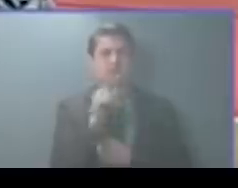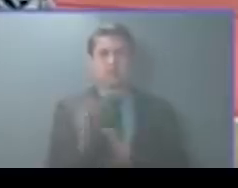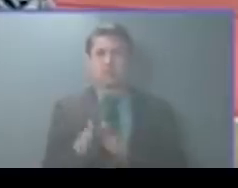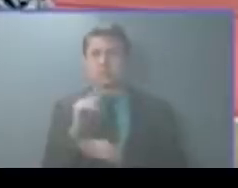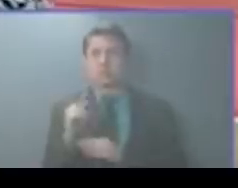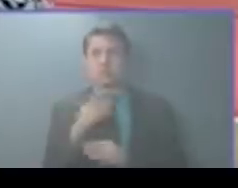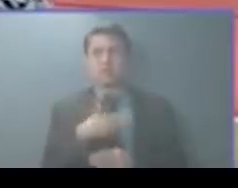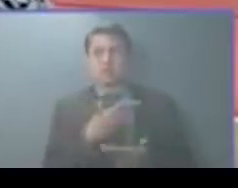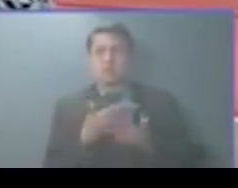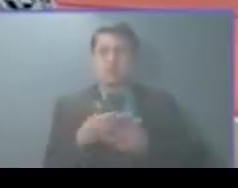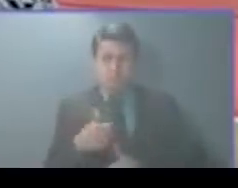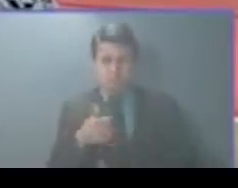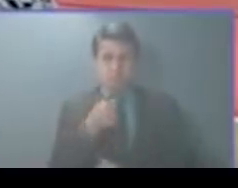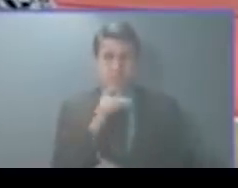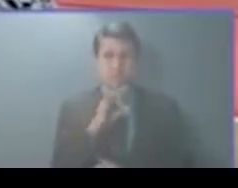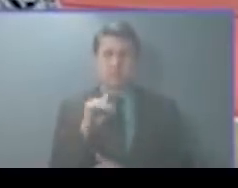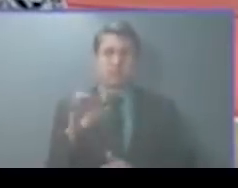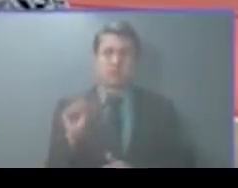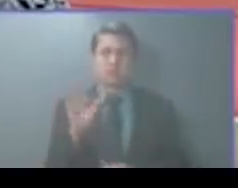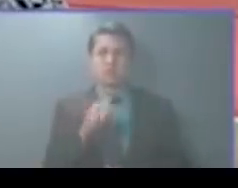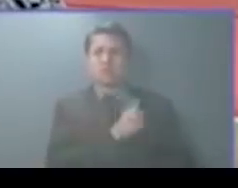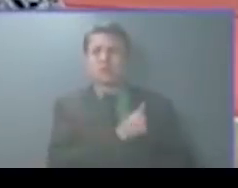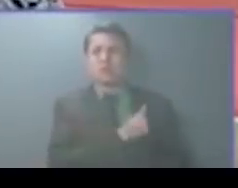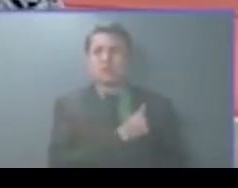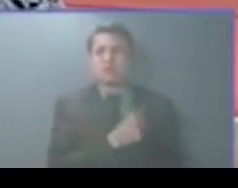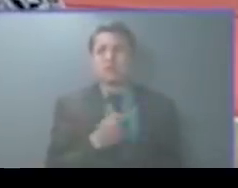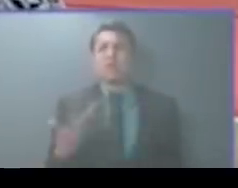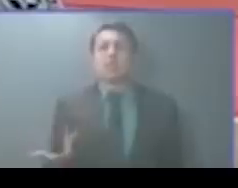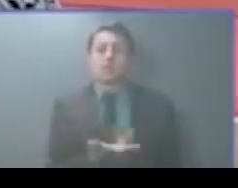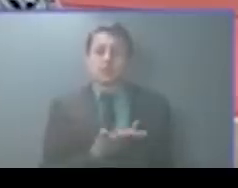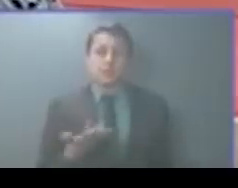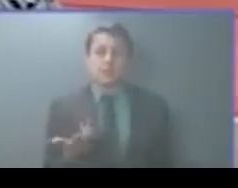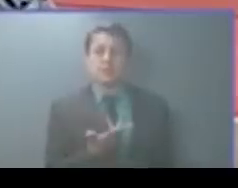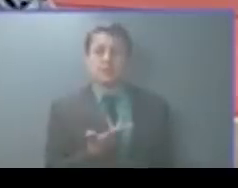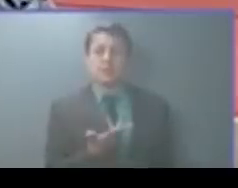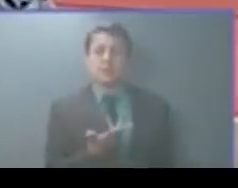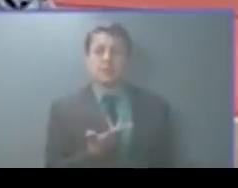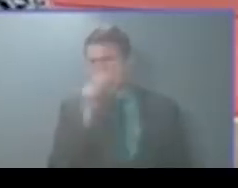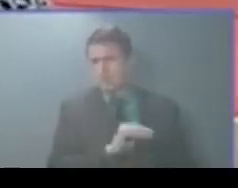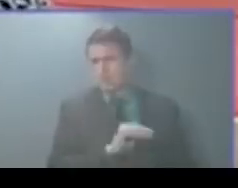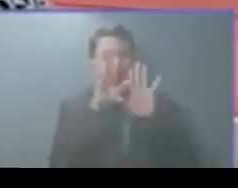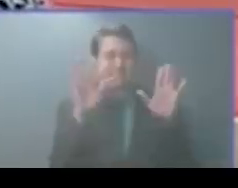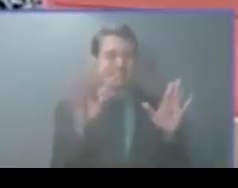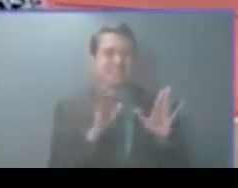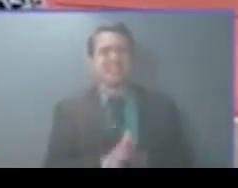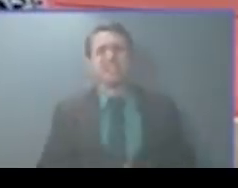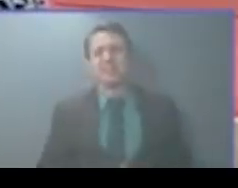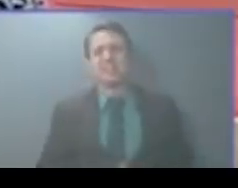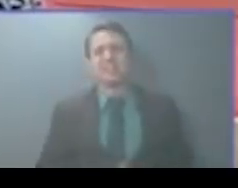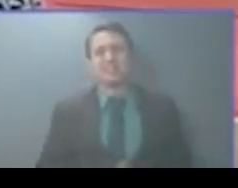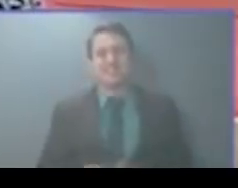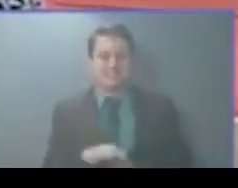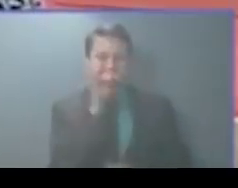la Fuerza Armada en el marco de sus competencias. Y sí, nosotros tenemos claro, por eso es que nuestro